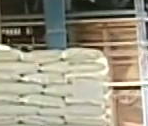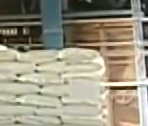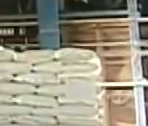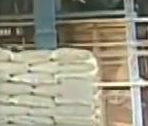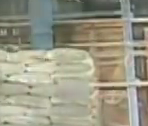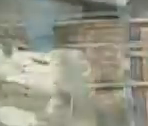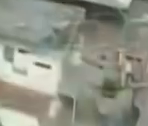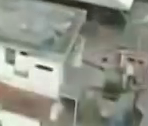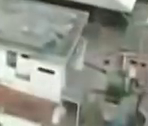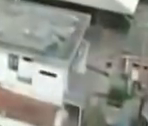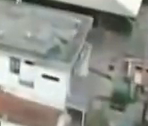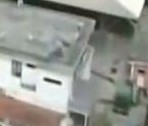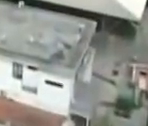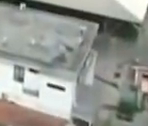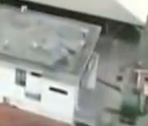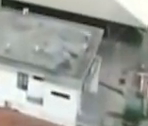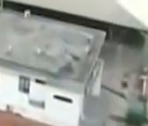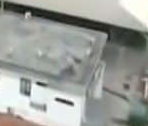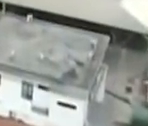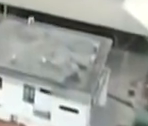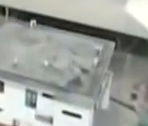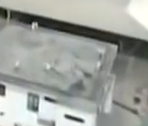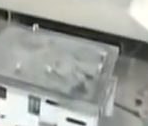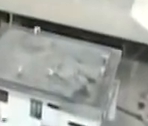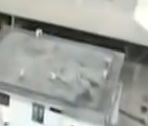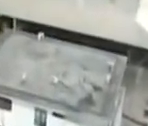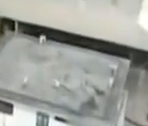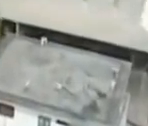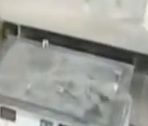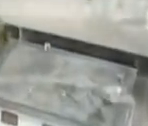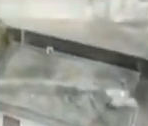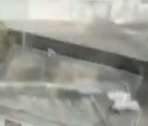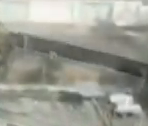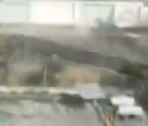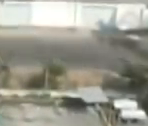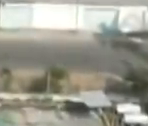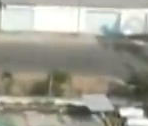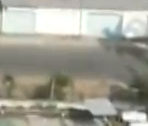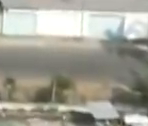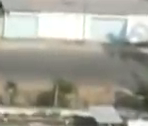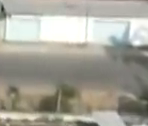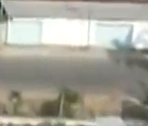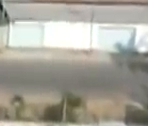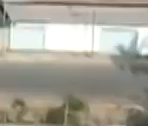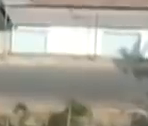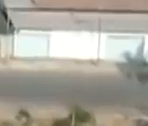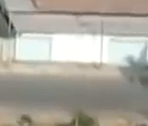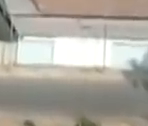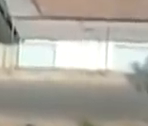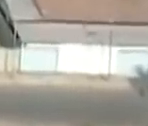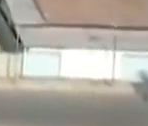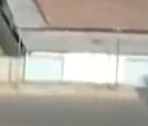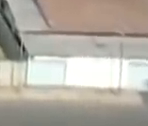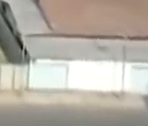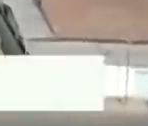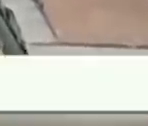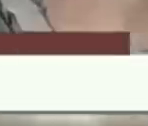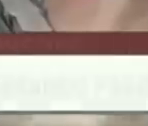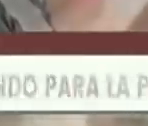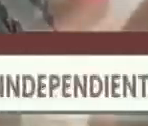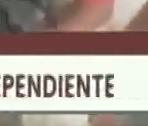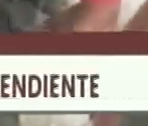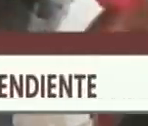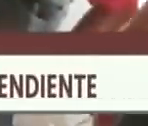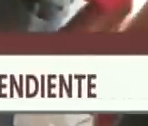Bueno, saludos, buenas tardes a toda Venezuela. Estamos aquí en Cagua, estado Aragua. Tierra